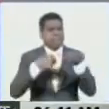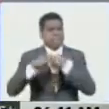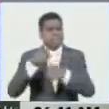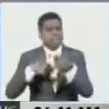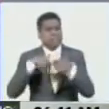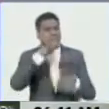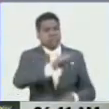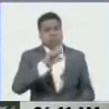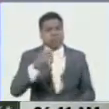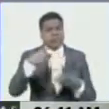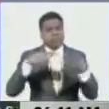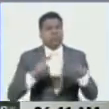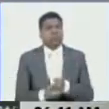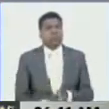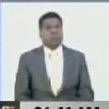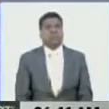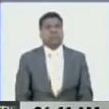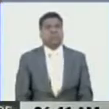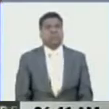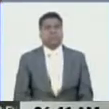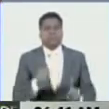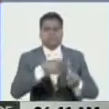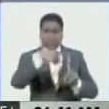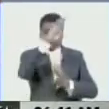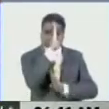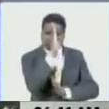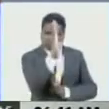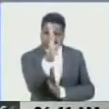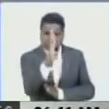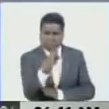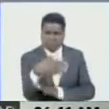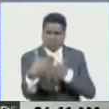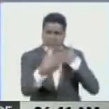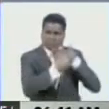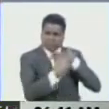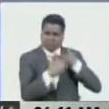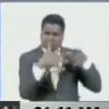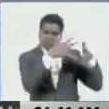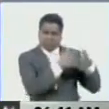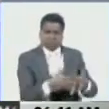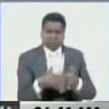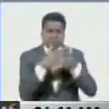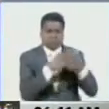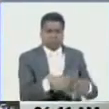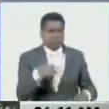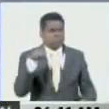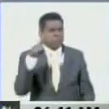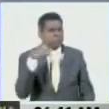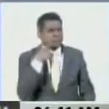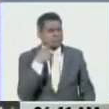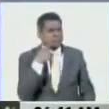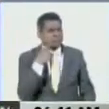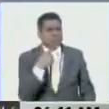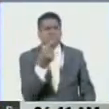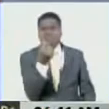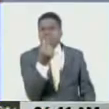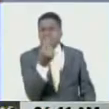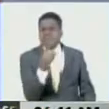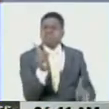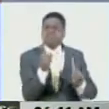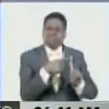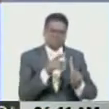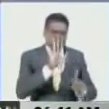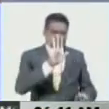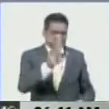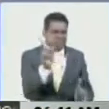que la principal línea de ataque del imperialismo hacia Venezuela se encuentra en el ámbito económico.